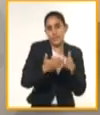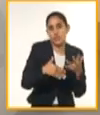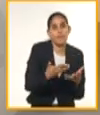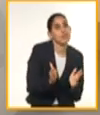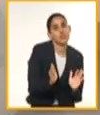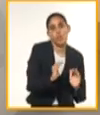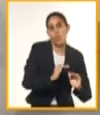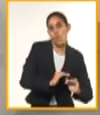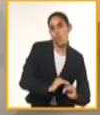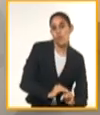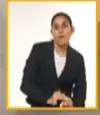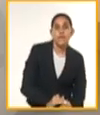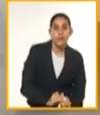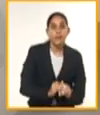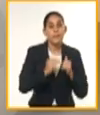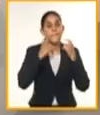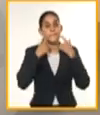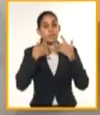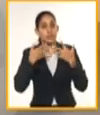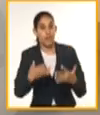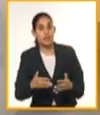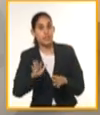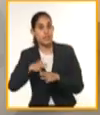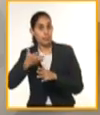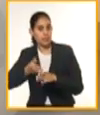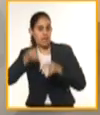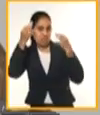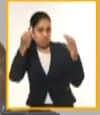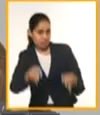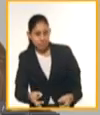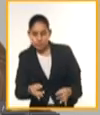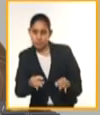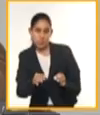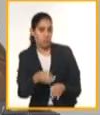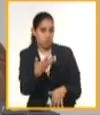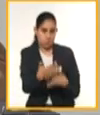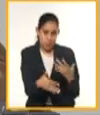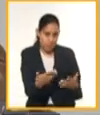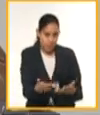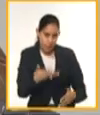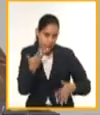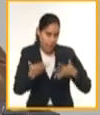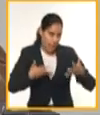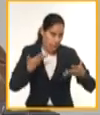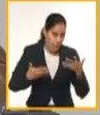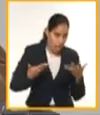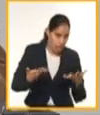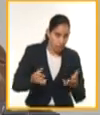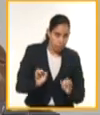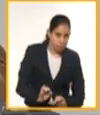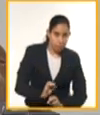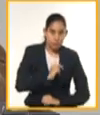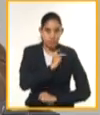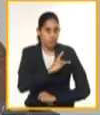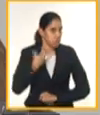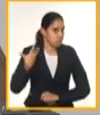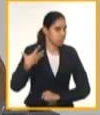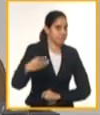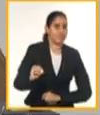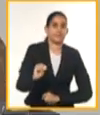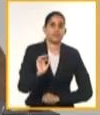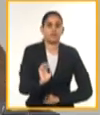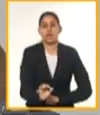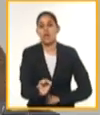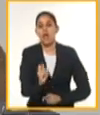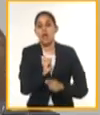a generar lo que al final ocurrió. Y ellos, yo creo que menospreciaron un tanto a Donald Trump, porque